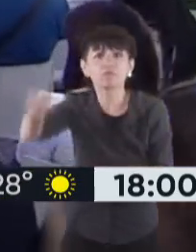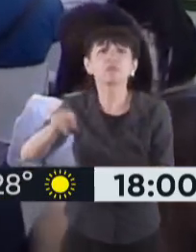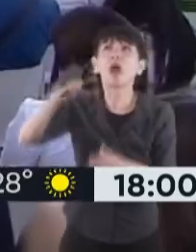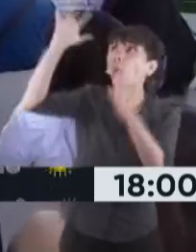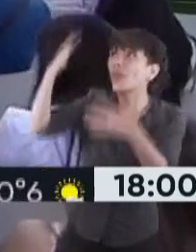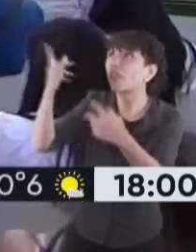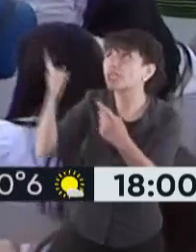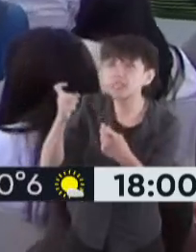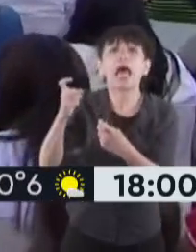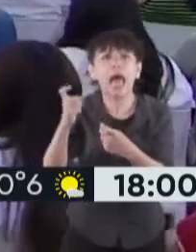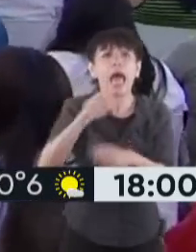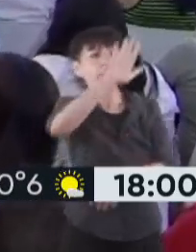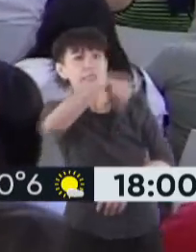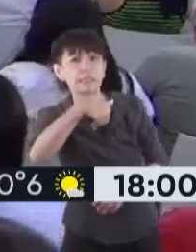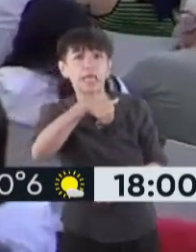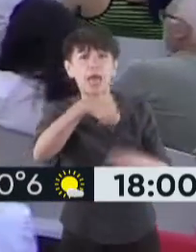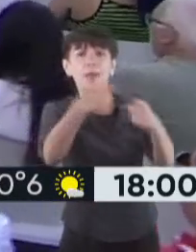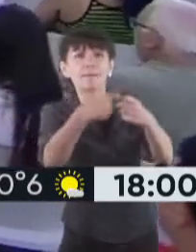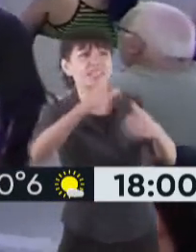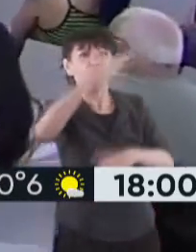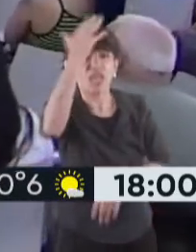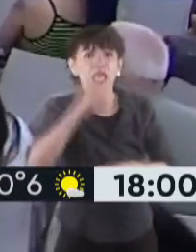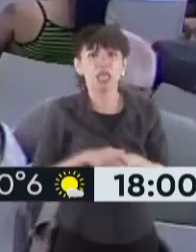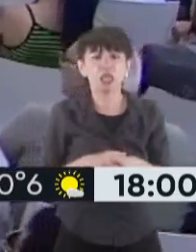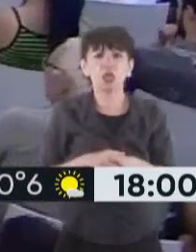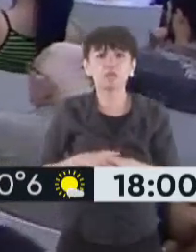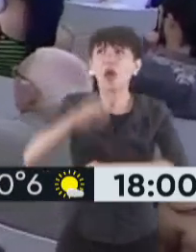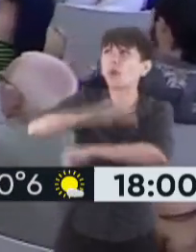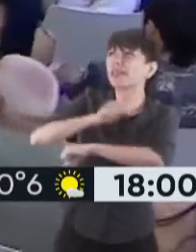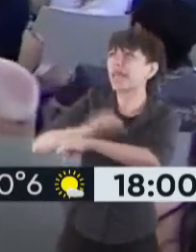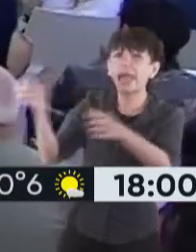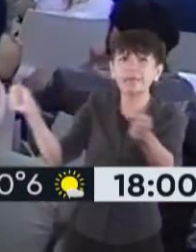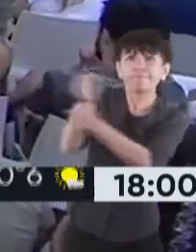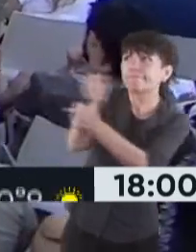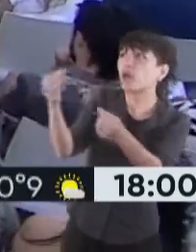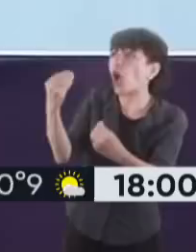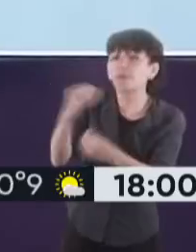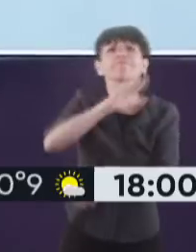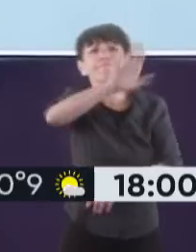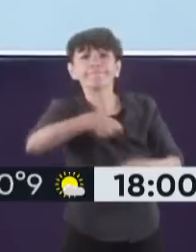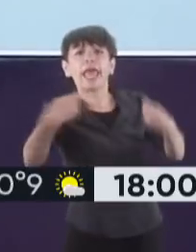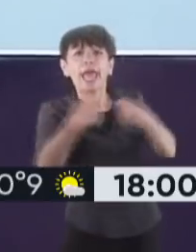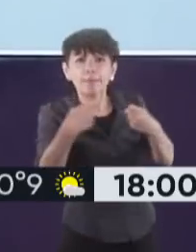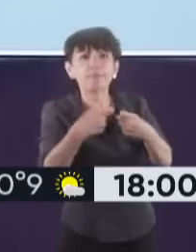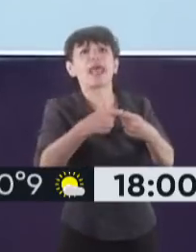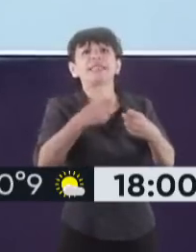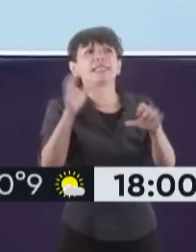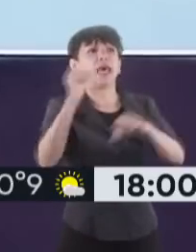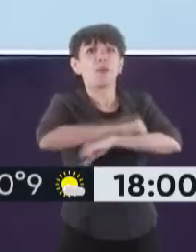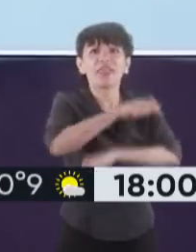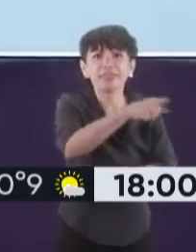hay productores de aberturas que generan esas ventanas y esas puertas. Y